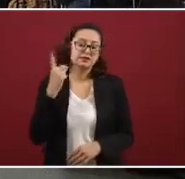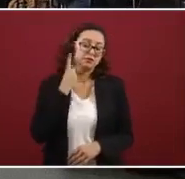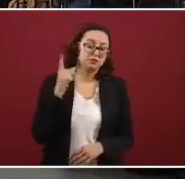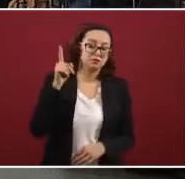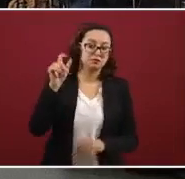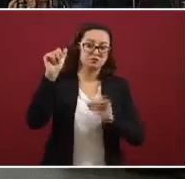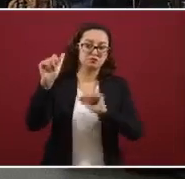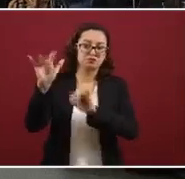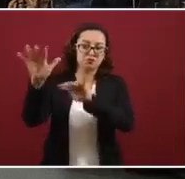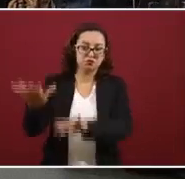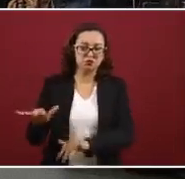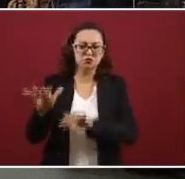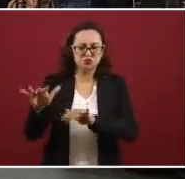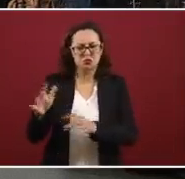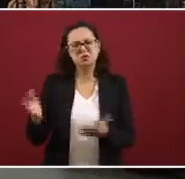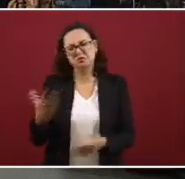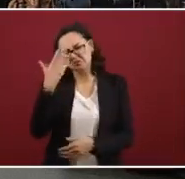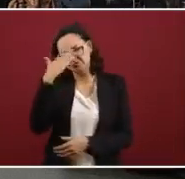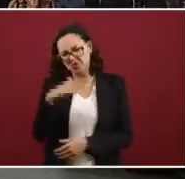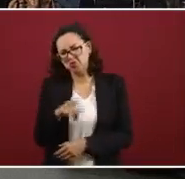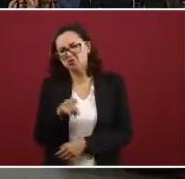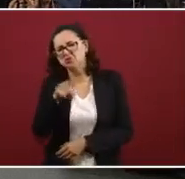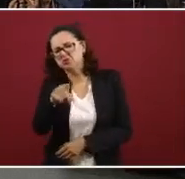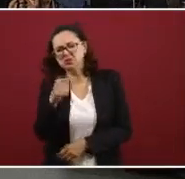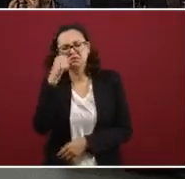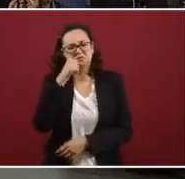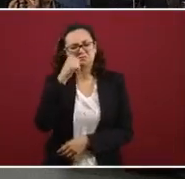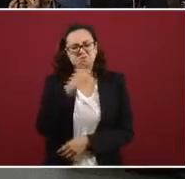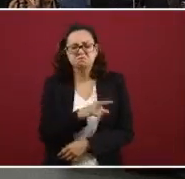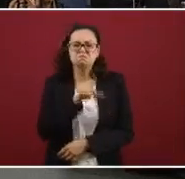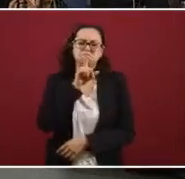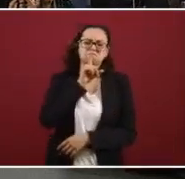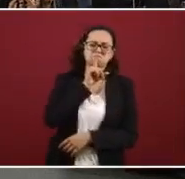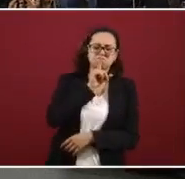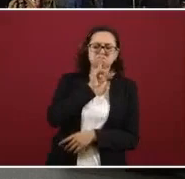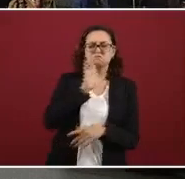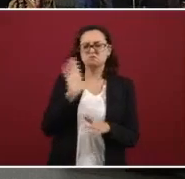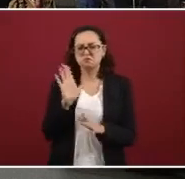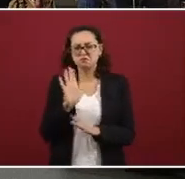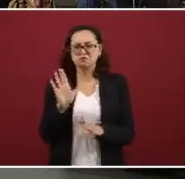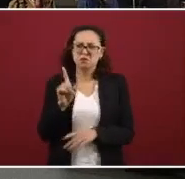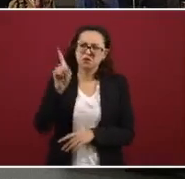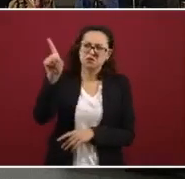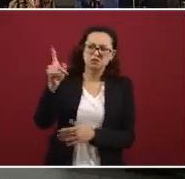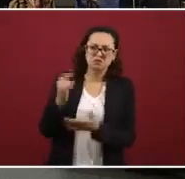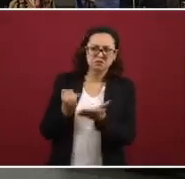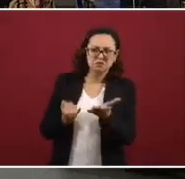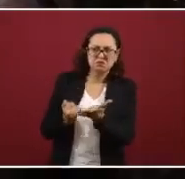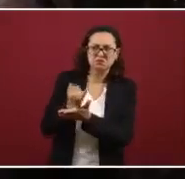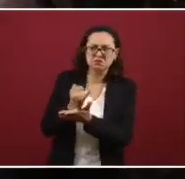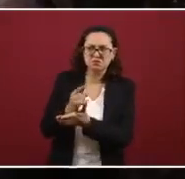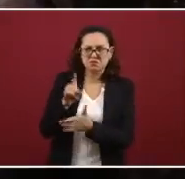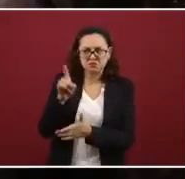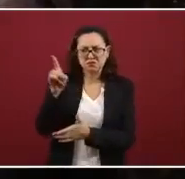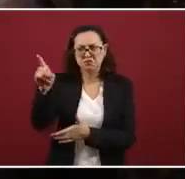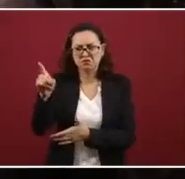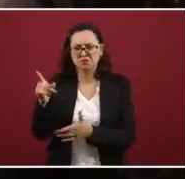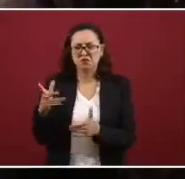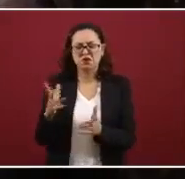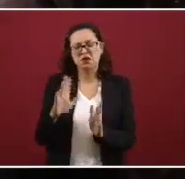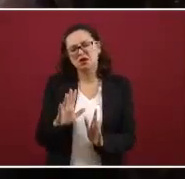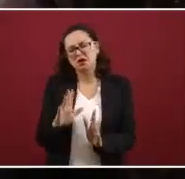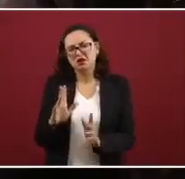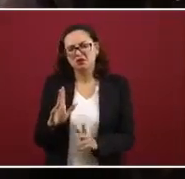mostrado muy prudente a la hora de emitir alguna opinión respecto a la decisión de extender el periodo